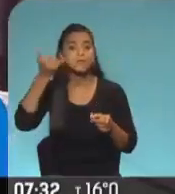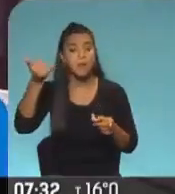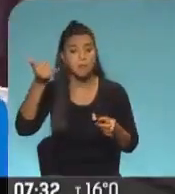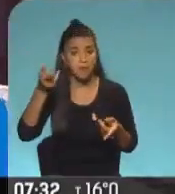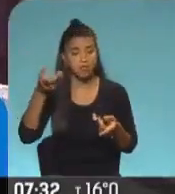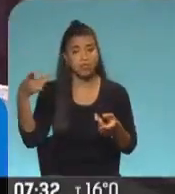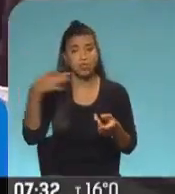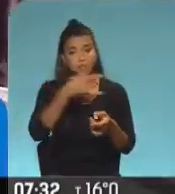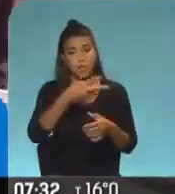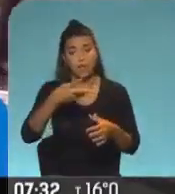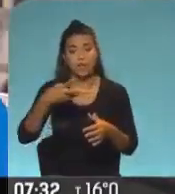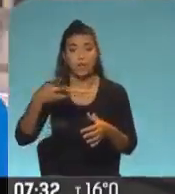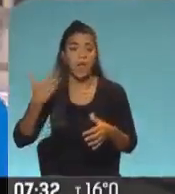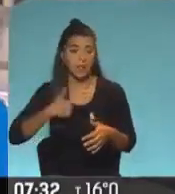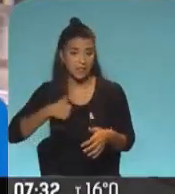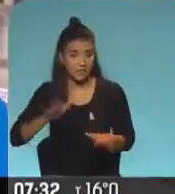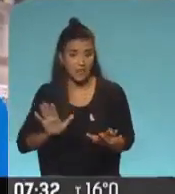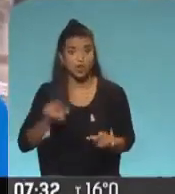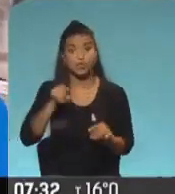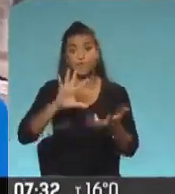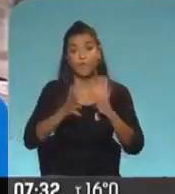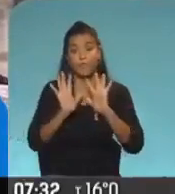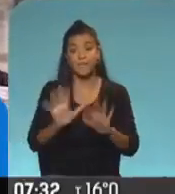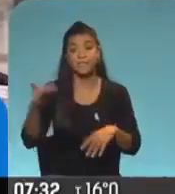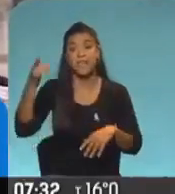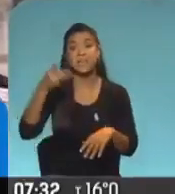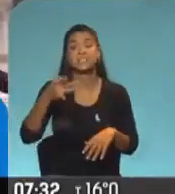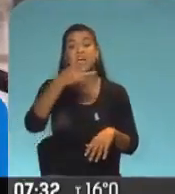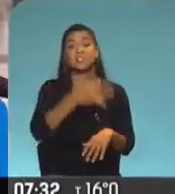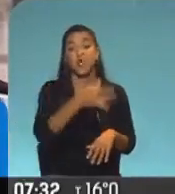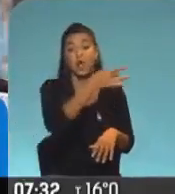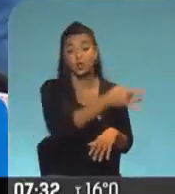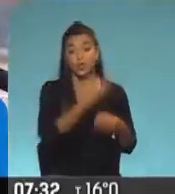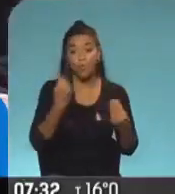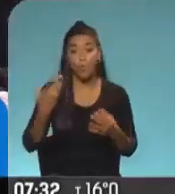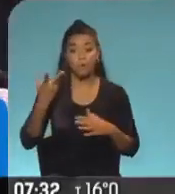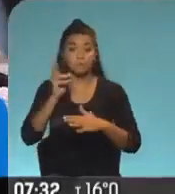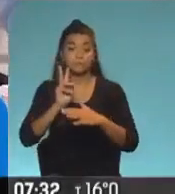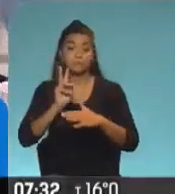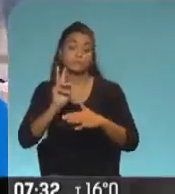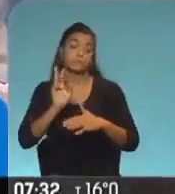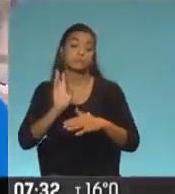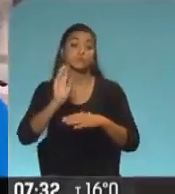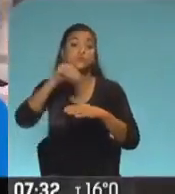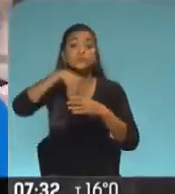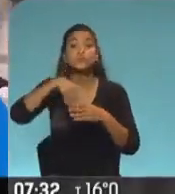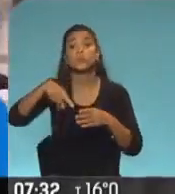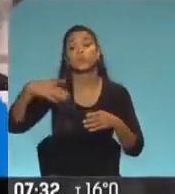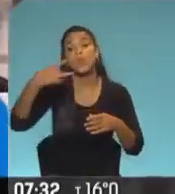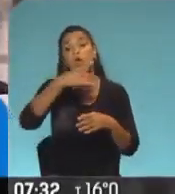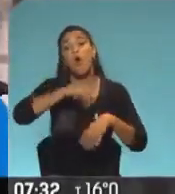center de Trenes Argentinos. Y de esa manera, en función de la estación que tienen que subir al tren y en el horario que